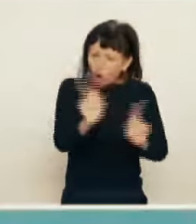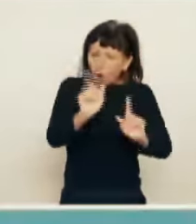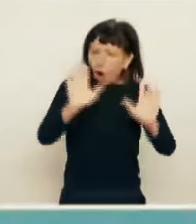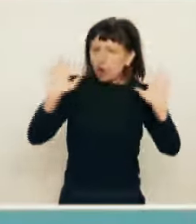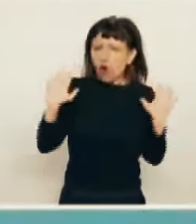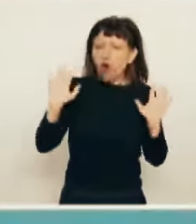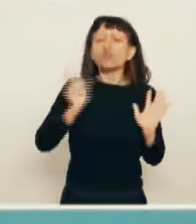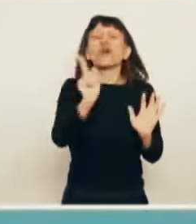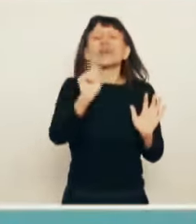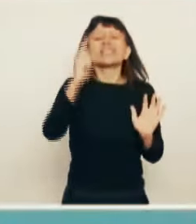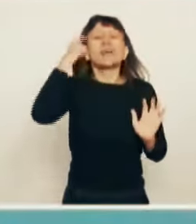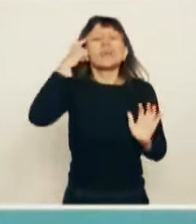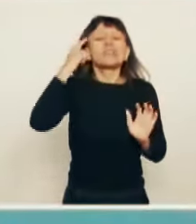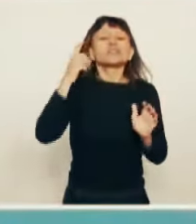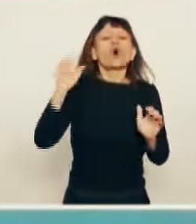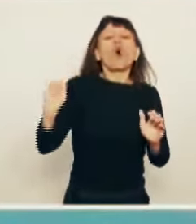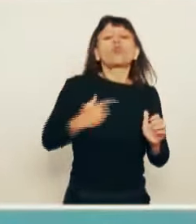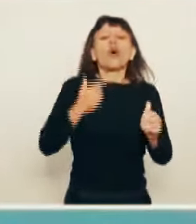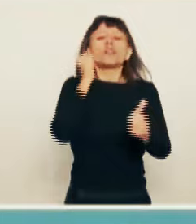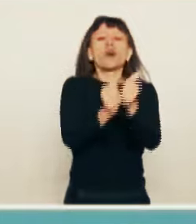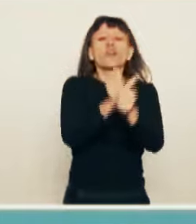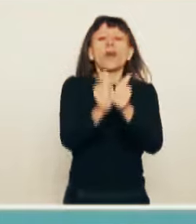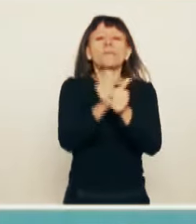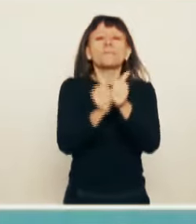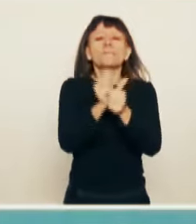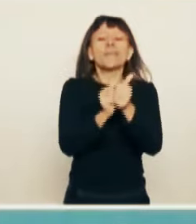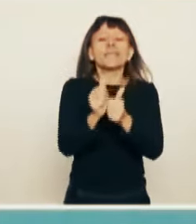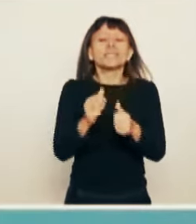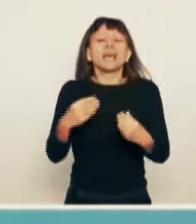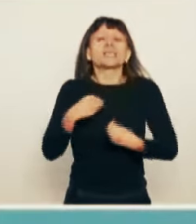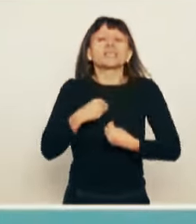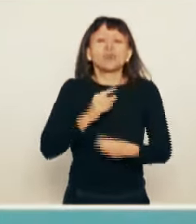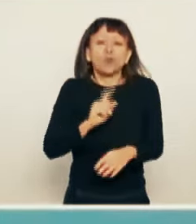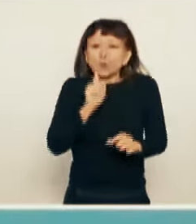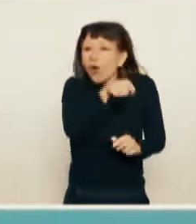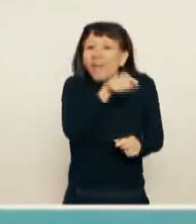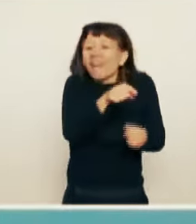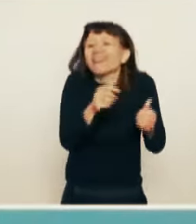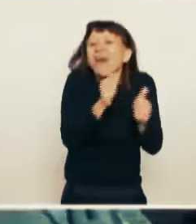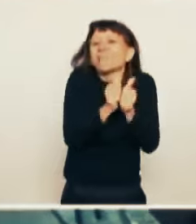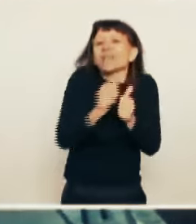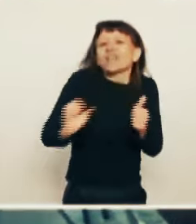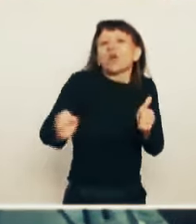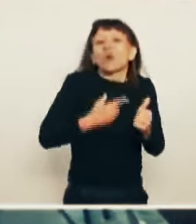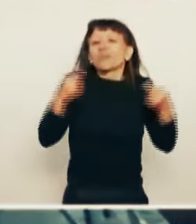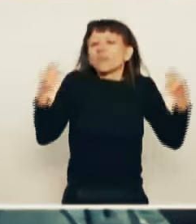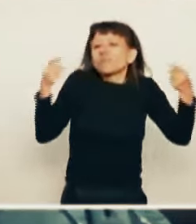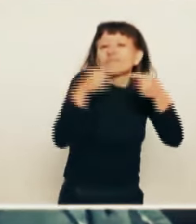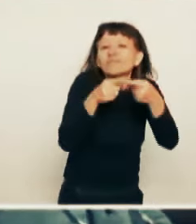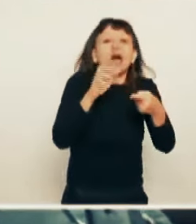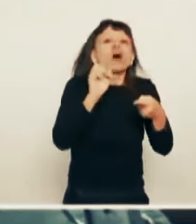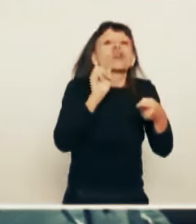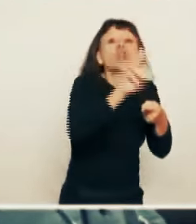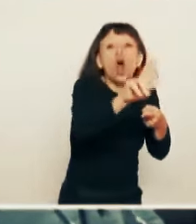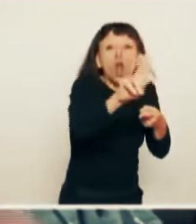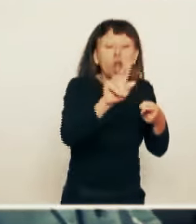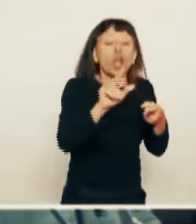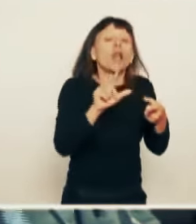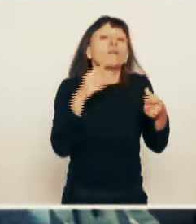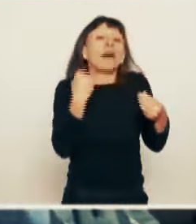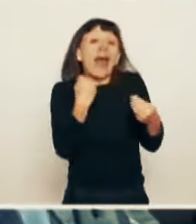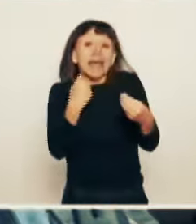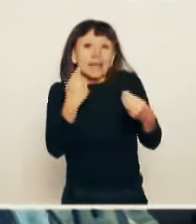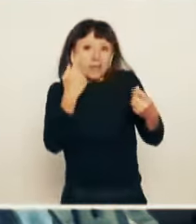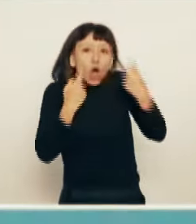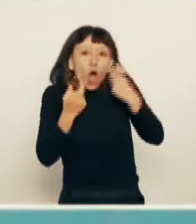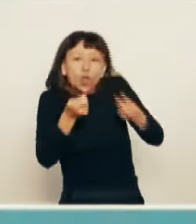sean insensibles. Tampoco, son empresarios. El que tiene que tomar el rol ahí es la política y el Estado para